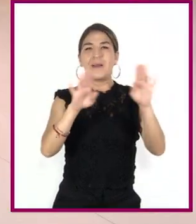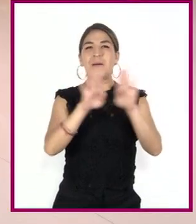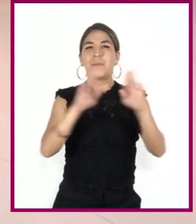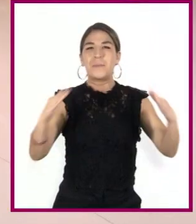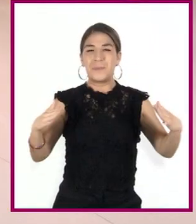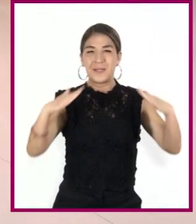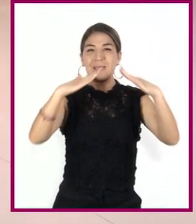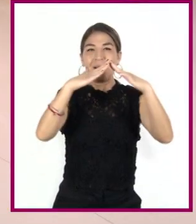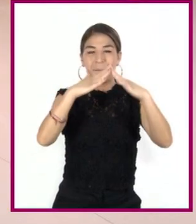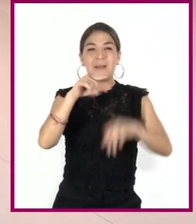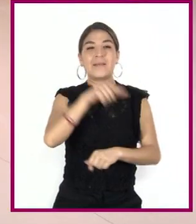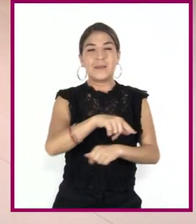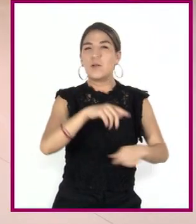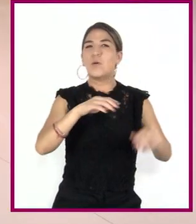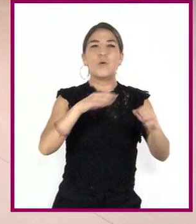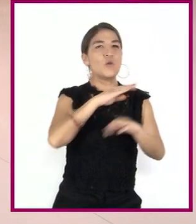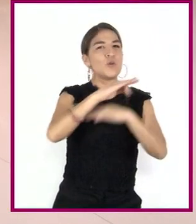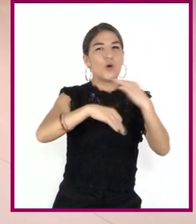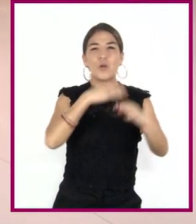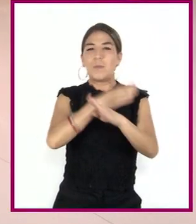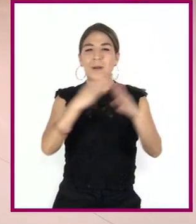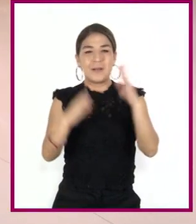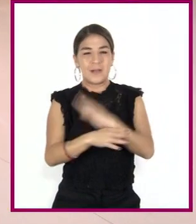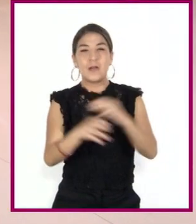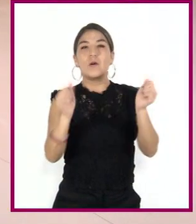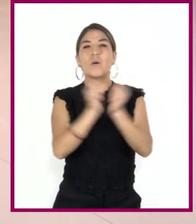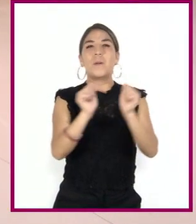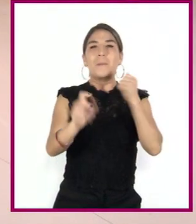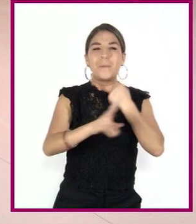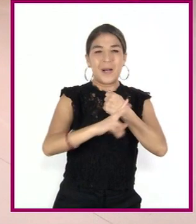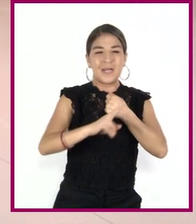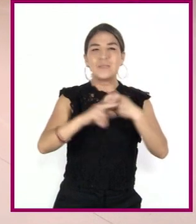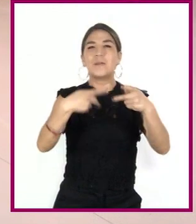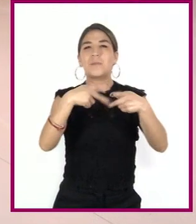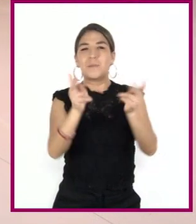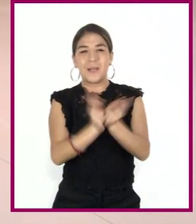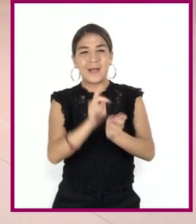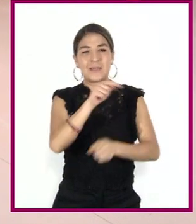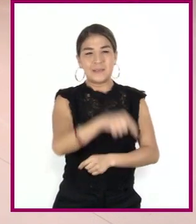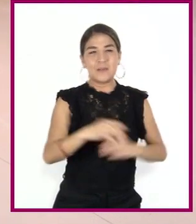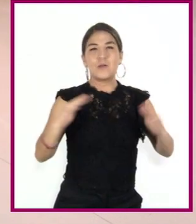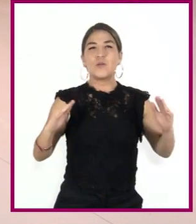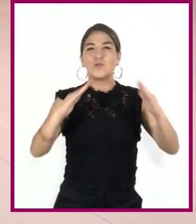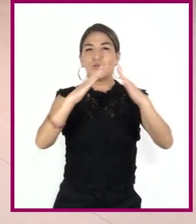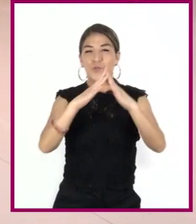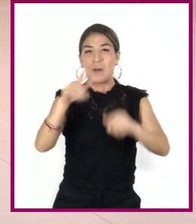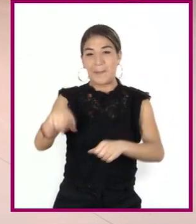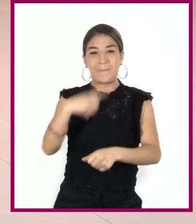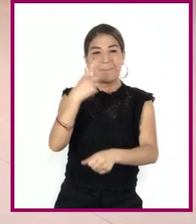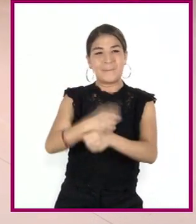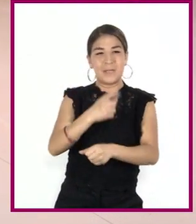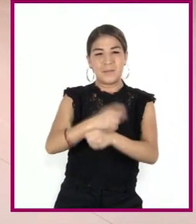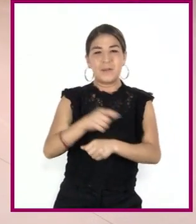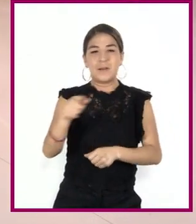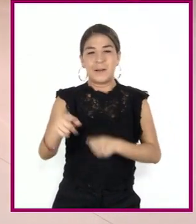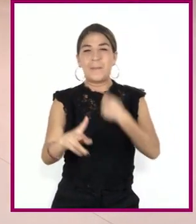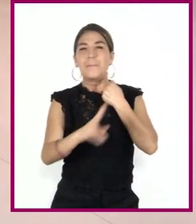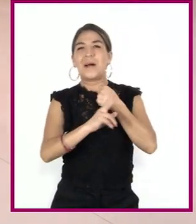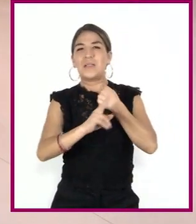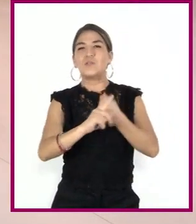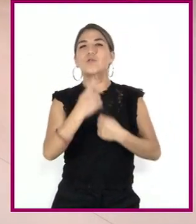un vaso ni un plato. Perfecto. En la base número uno, que sería nuestro vaso